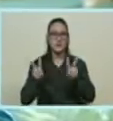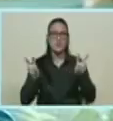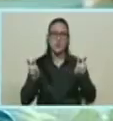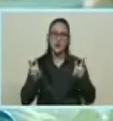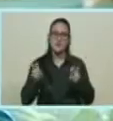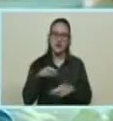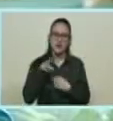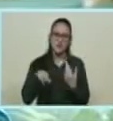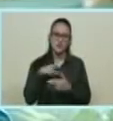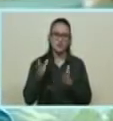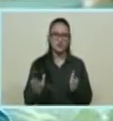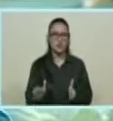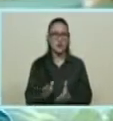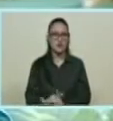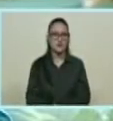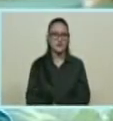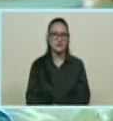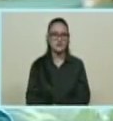nueva, revolucionaria,